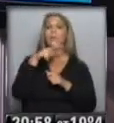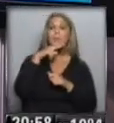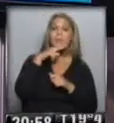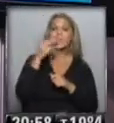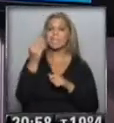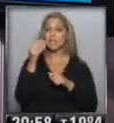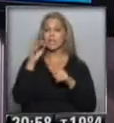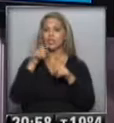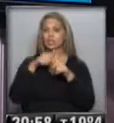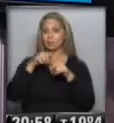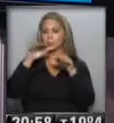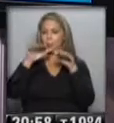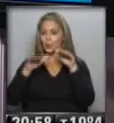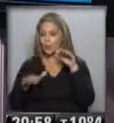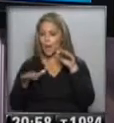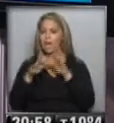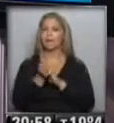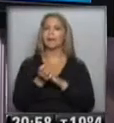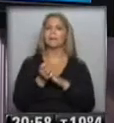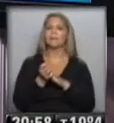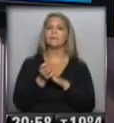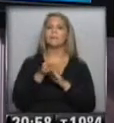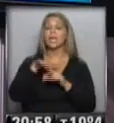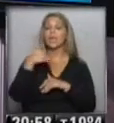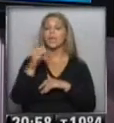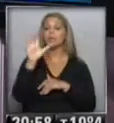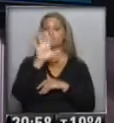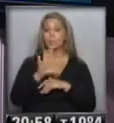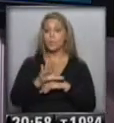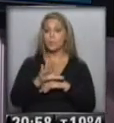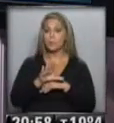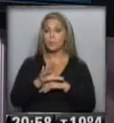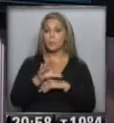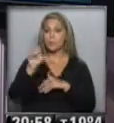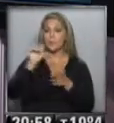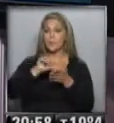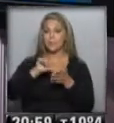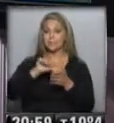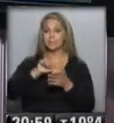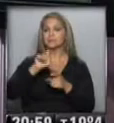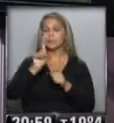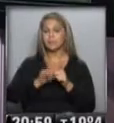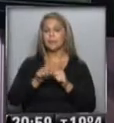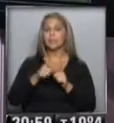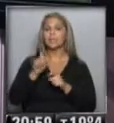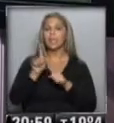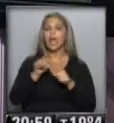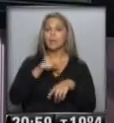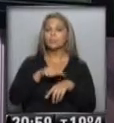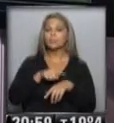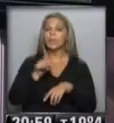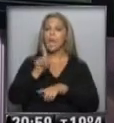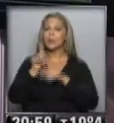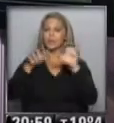sábado. Ya para el fin de semana mejoran las condiciones meteorológicas. Y en el resto del país, condiciones también de inestabilidad. En estos momentos se están registrando